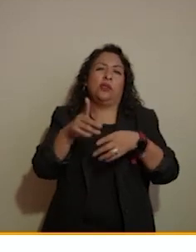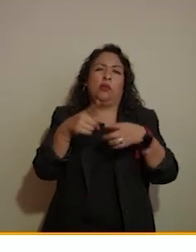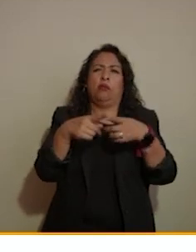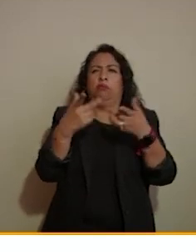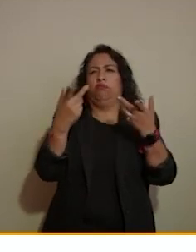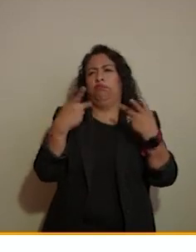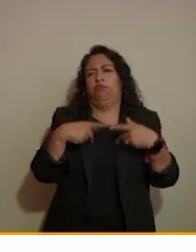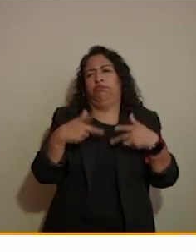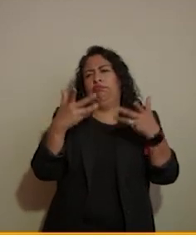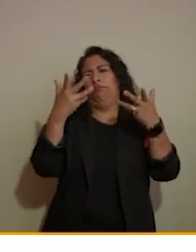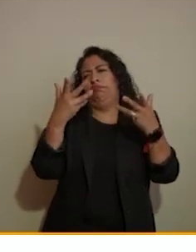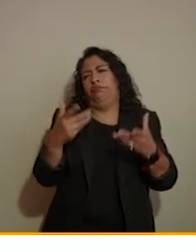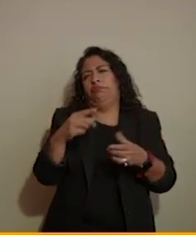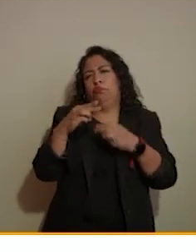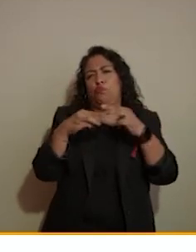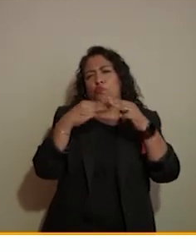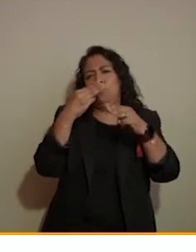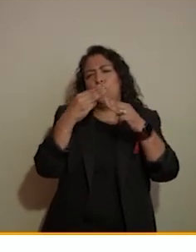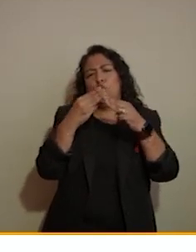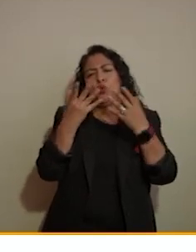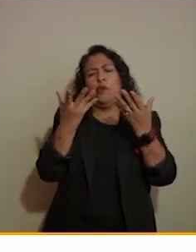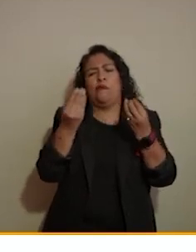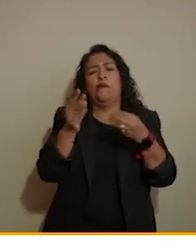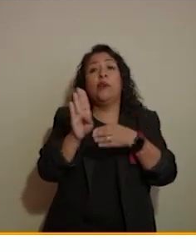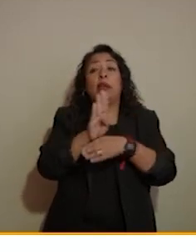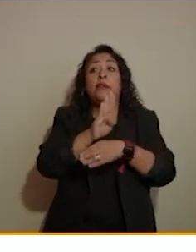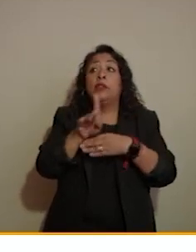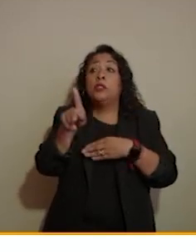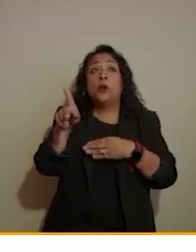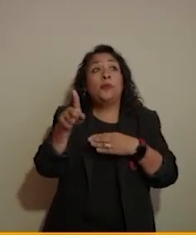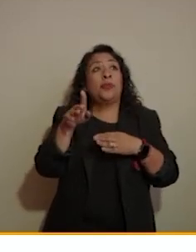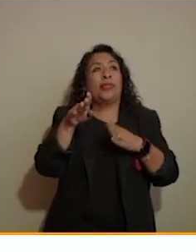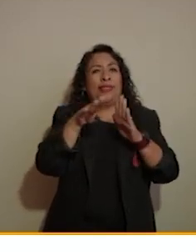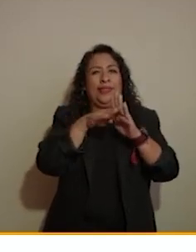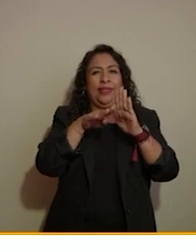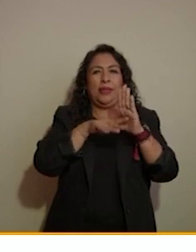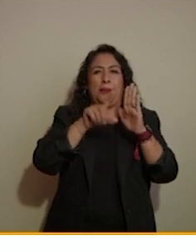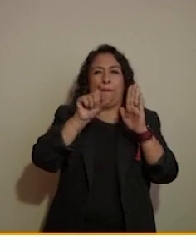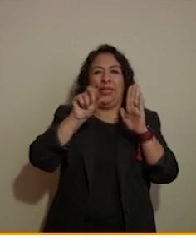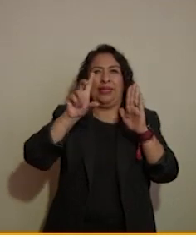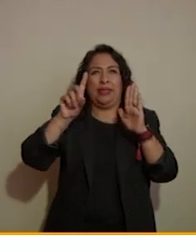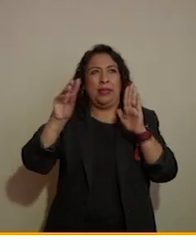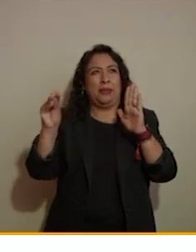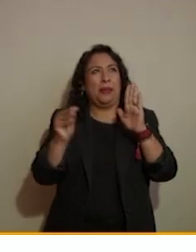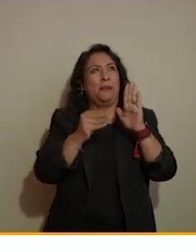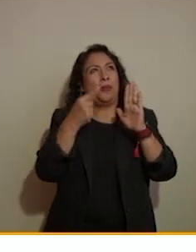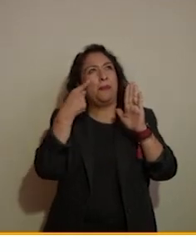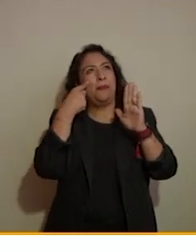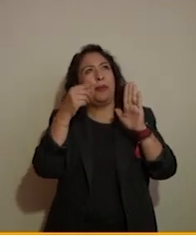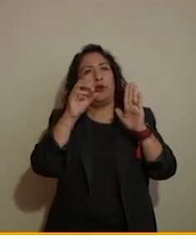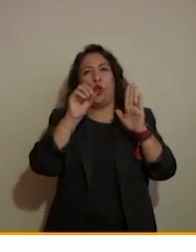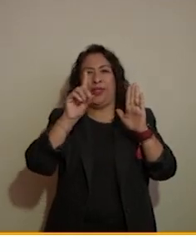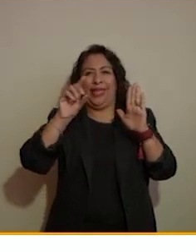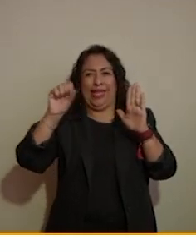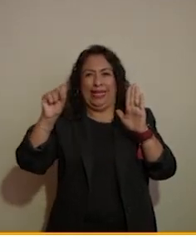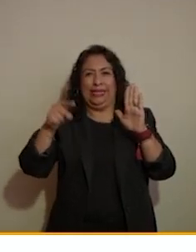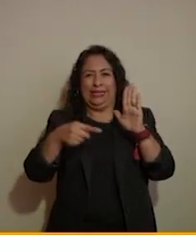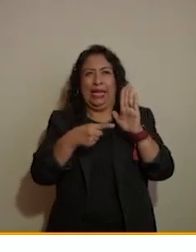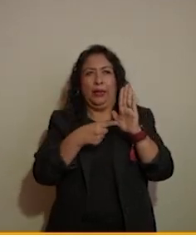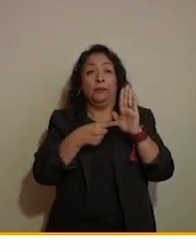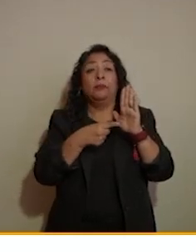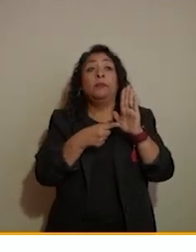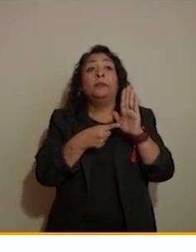millones de personas en el mundo. Entonces, en la Agenda 2030, aquí proyectada, los Objetivos de Desarrollo Sostenible, que